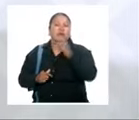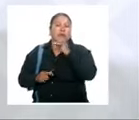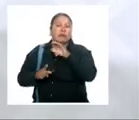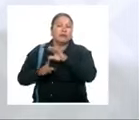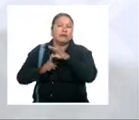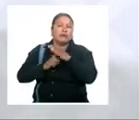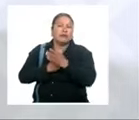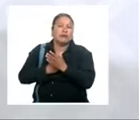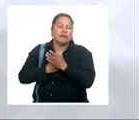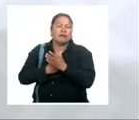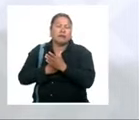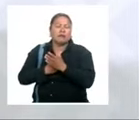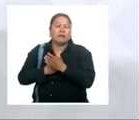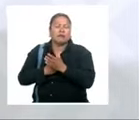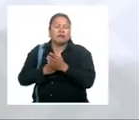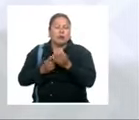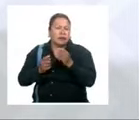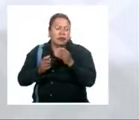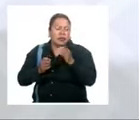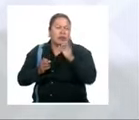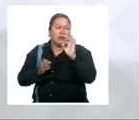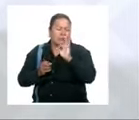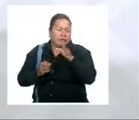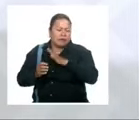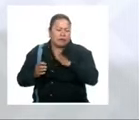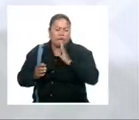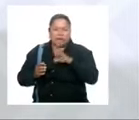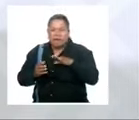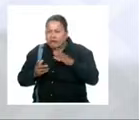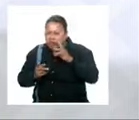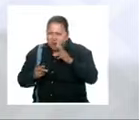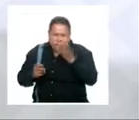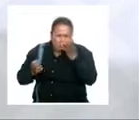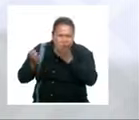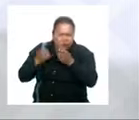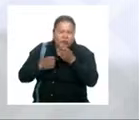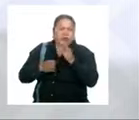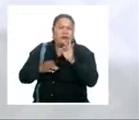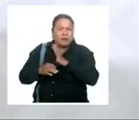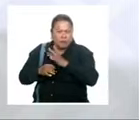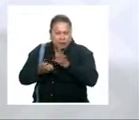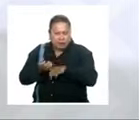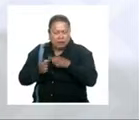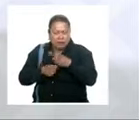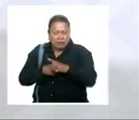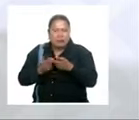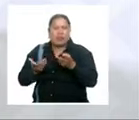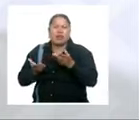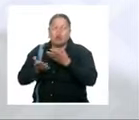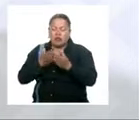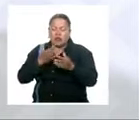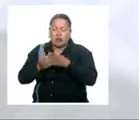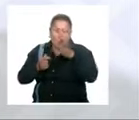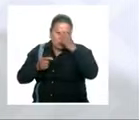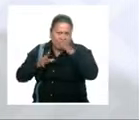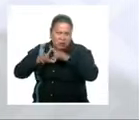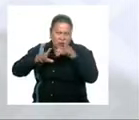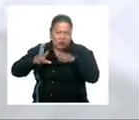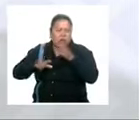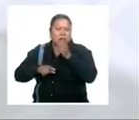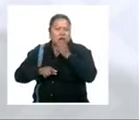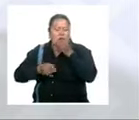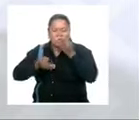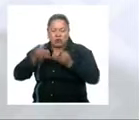de conductas antisociales. Abrazamos el modelo nacional de policía y